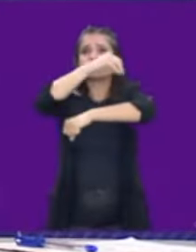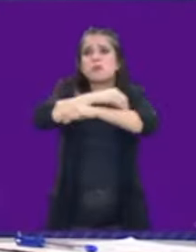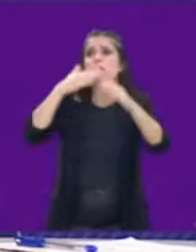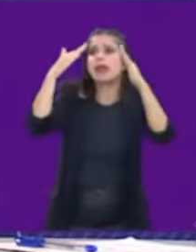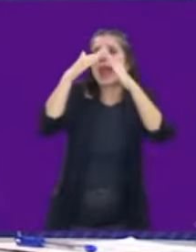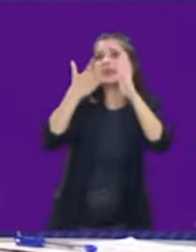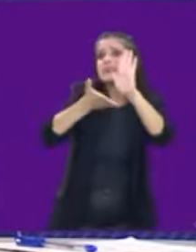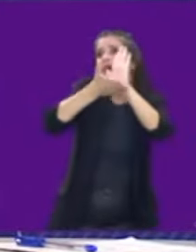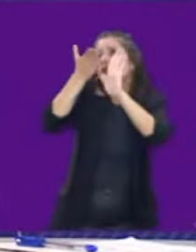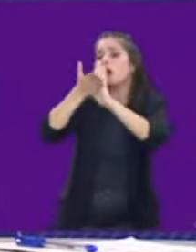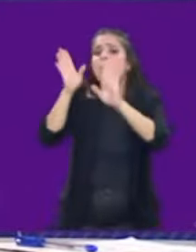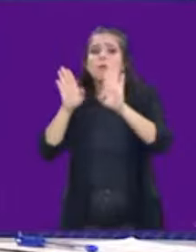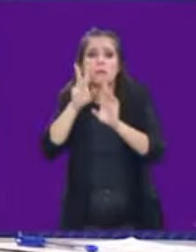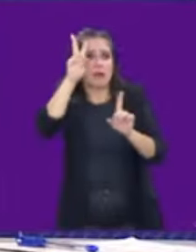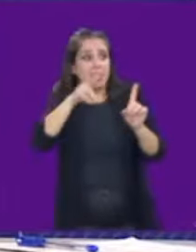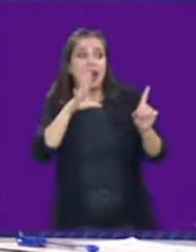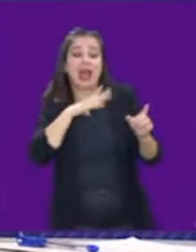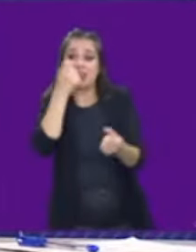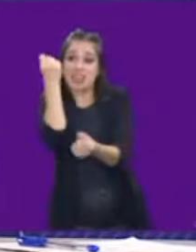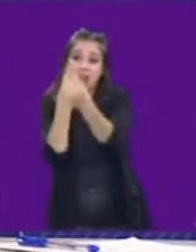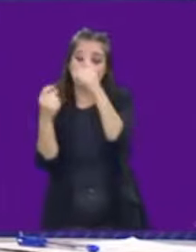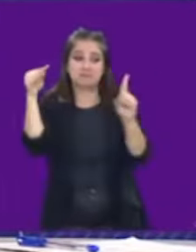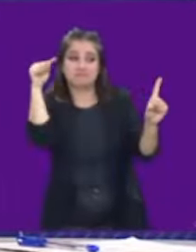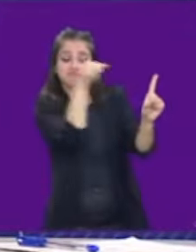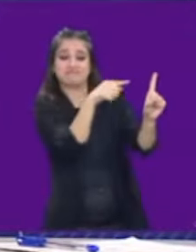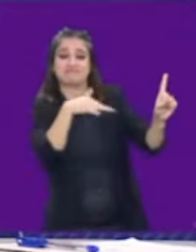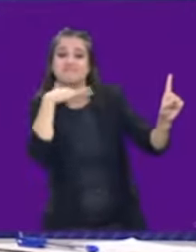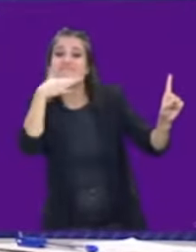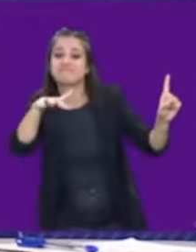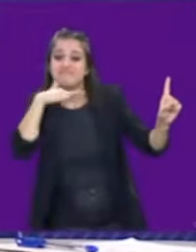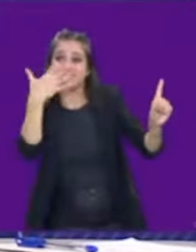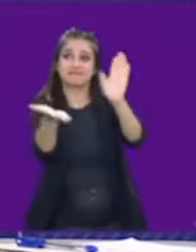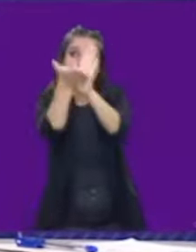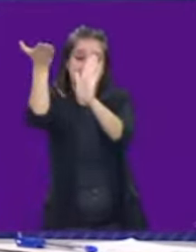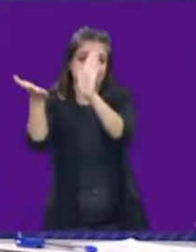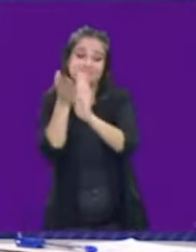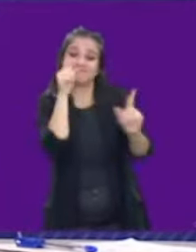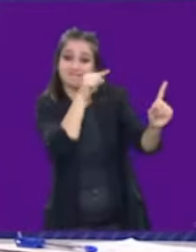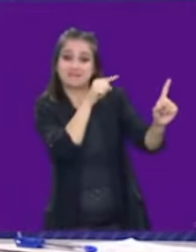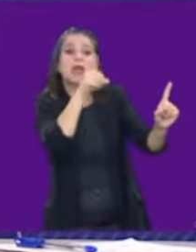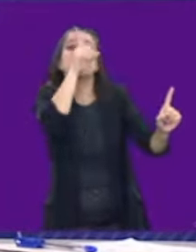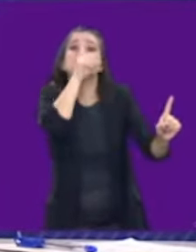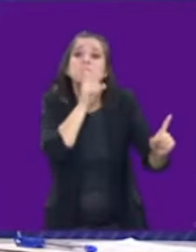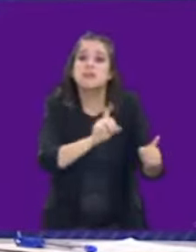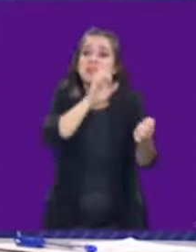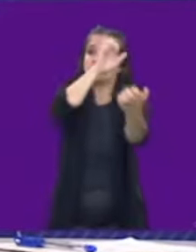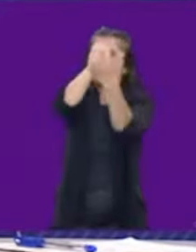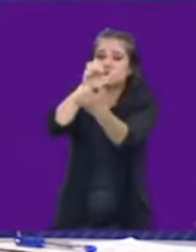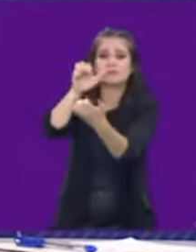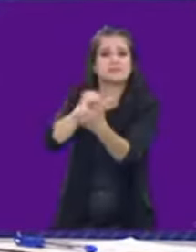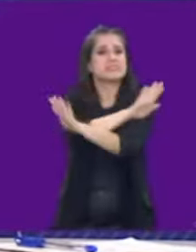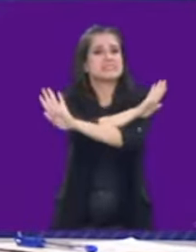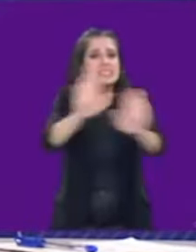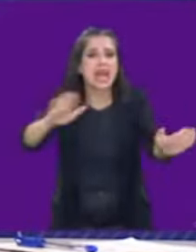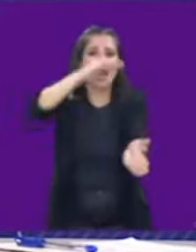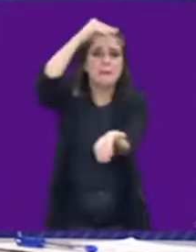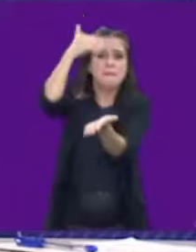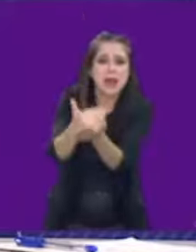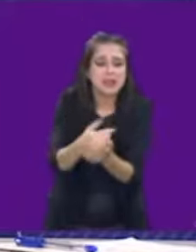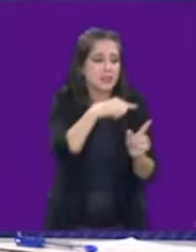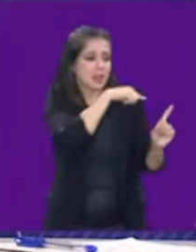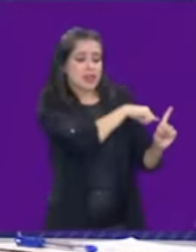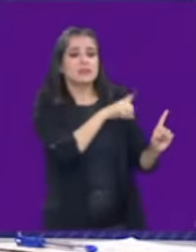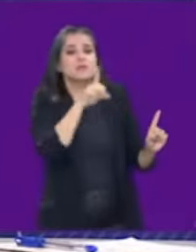en una de esas dices algo que te incrimina Basta ya de engaños y mentiras basta de conformistas